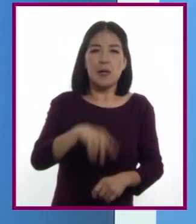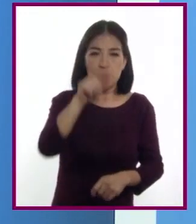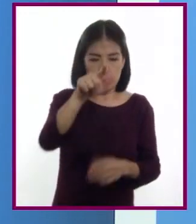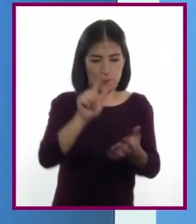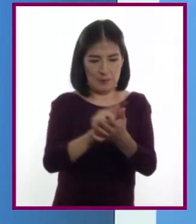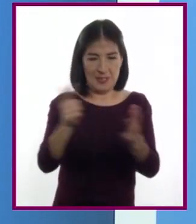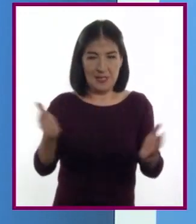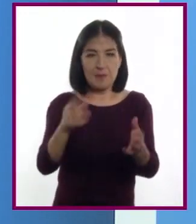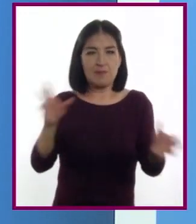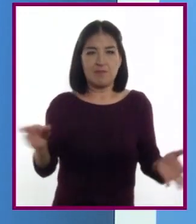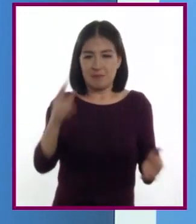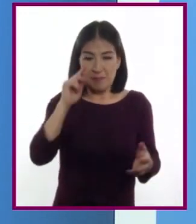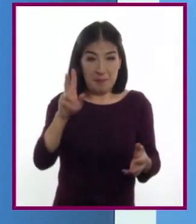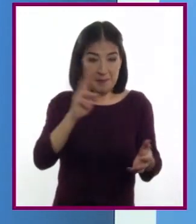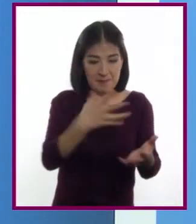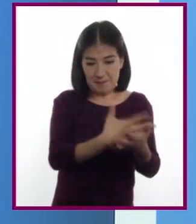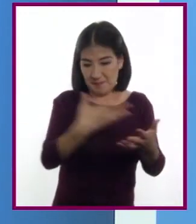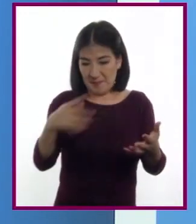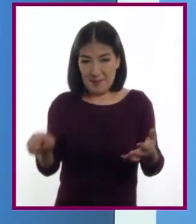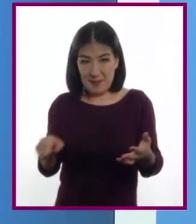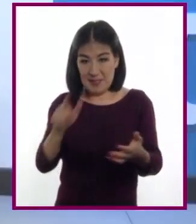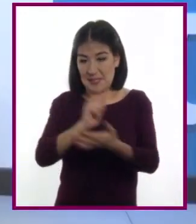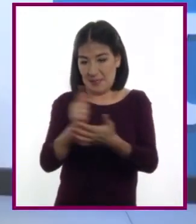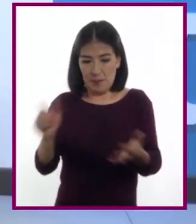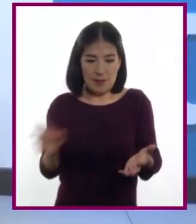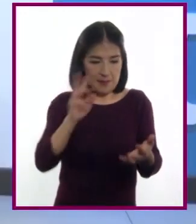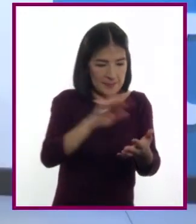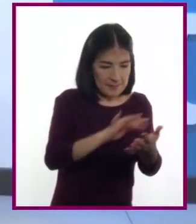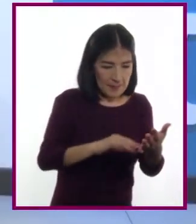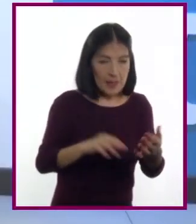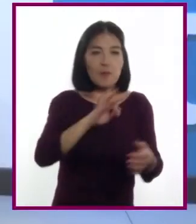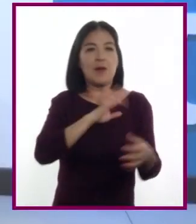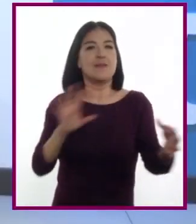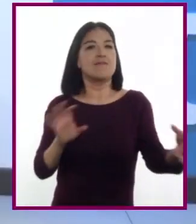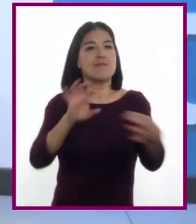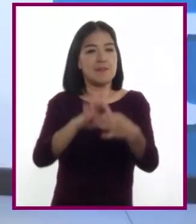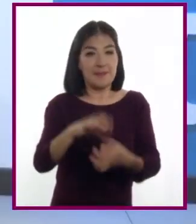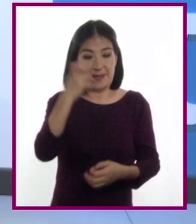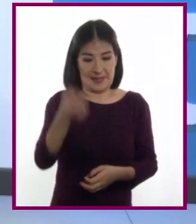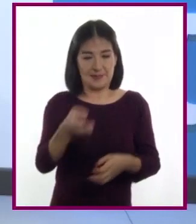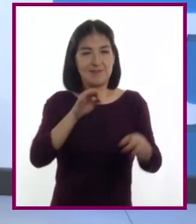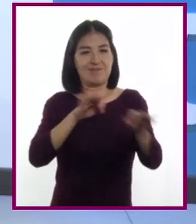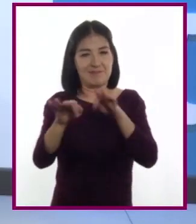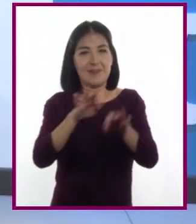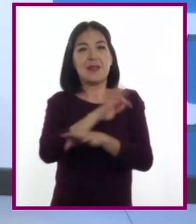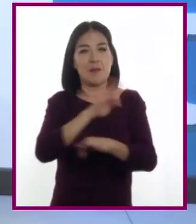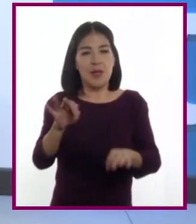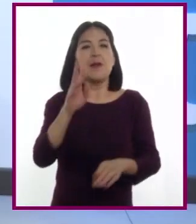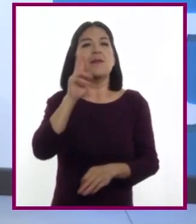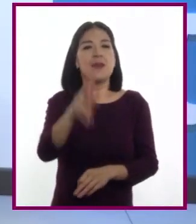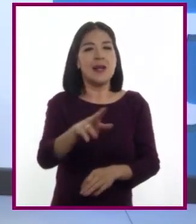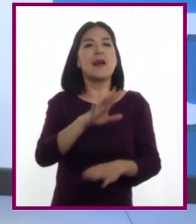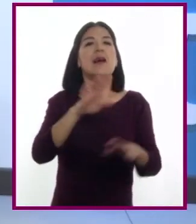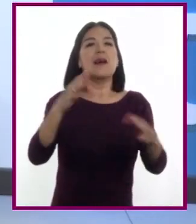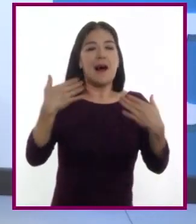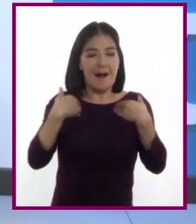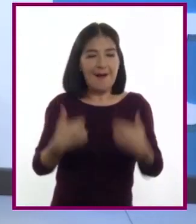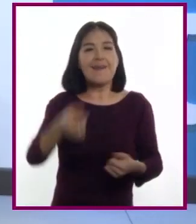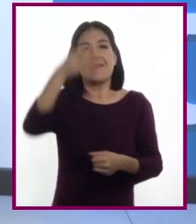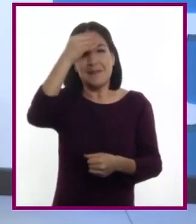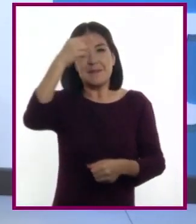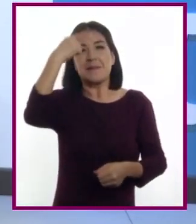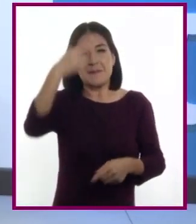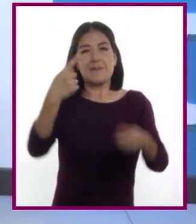de texto para consultarlas y resolverlas. Con el trabajo de esta sesión, aprendimos que existen criterios que